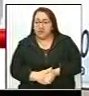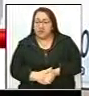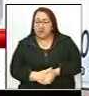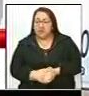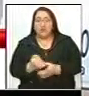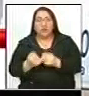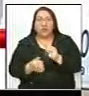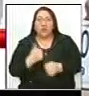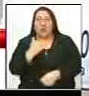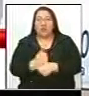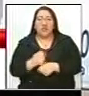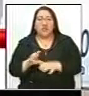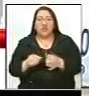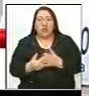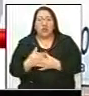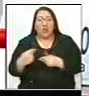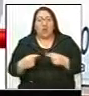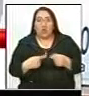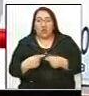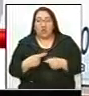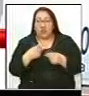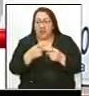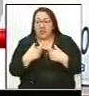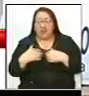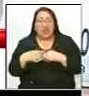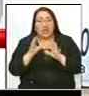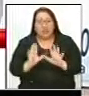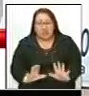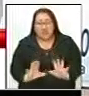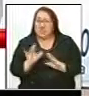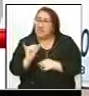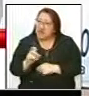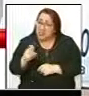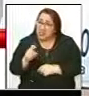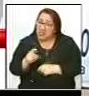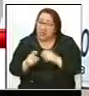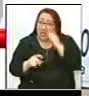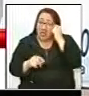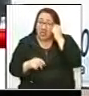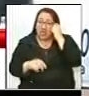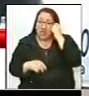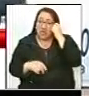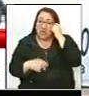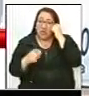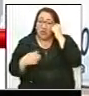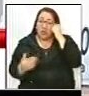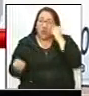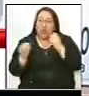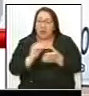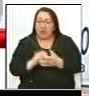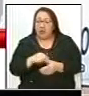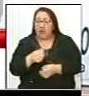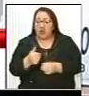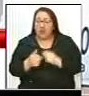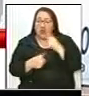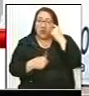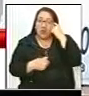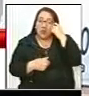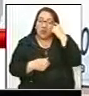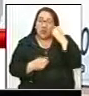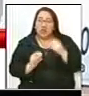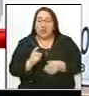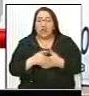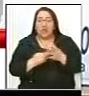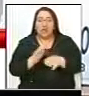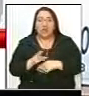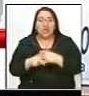finalmente te obliga a hacer un nuevo concurso, tiene que ser así necesariamente. No podríamos entrar a la regla de la posibilidad de que